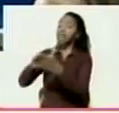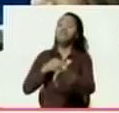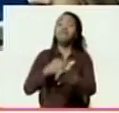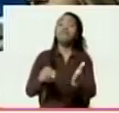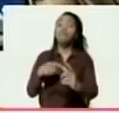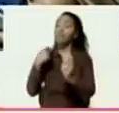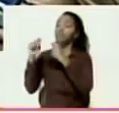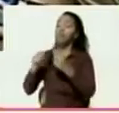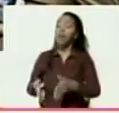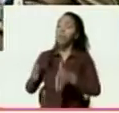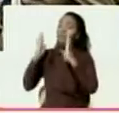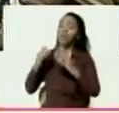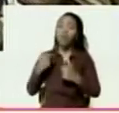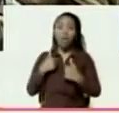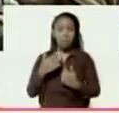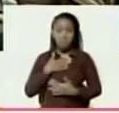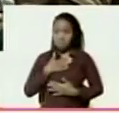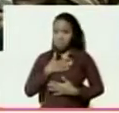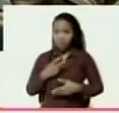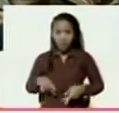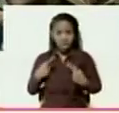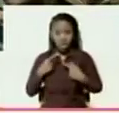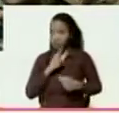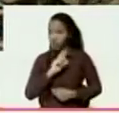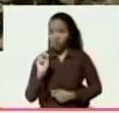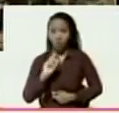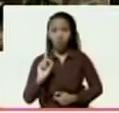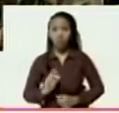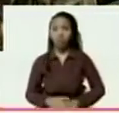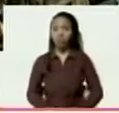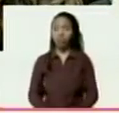vender apartamentos. Ese no es mi vida.